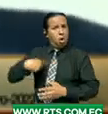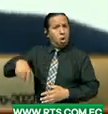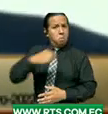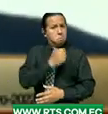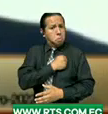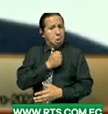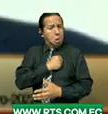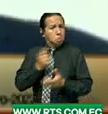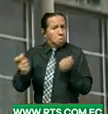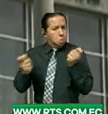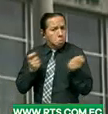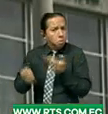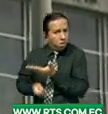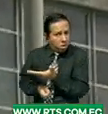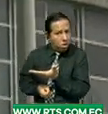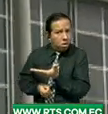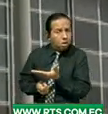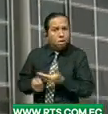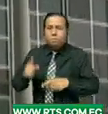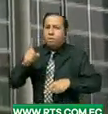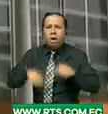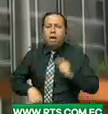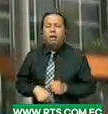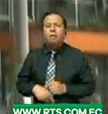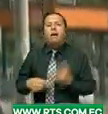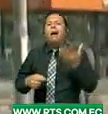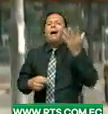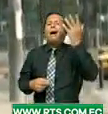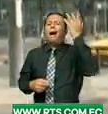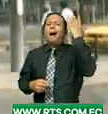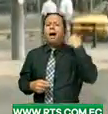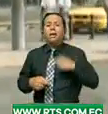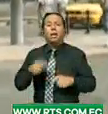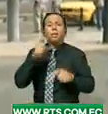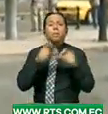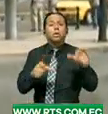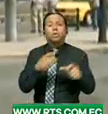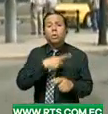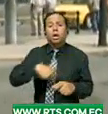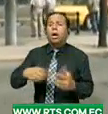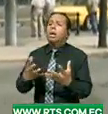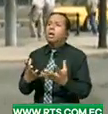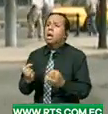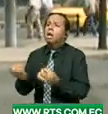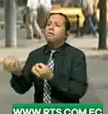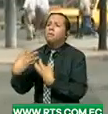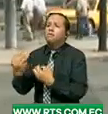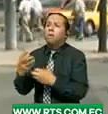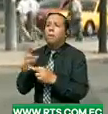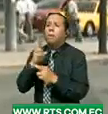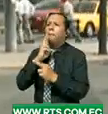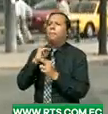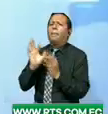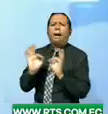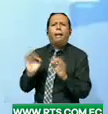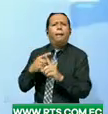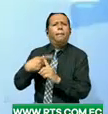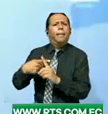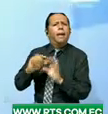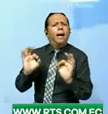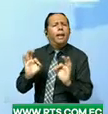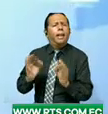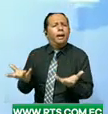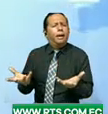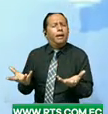solamente envían ellos? Atrás quedarán esos días donde la ciudadanía demandaba información sin respuesta positiva. Este tipo